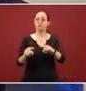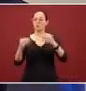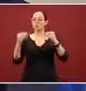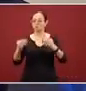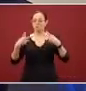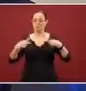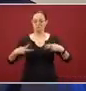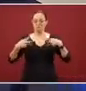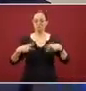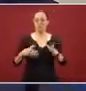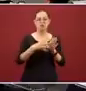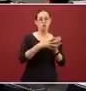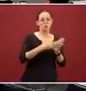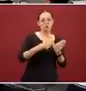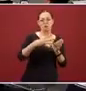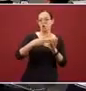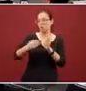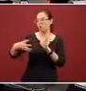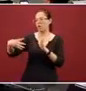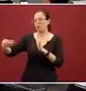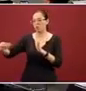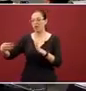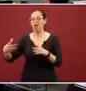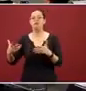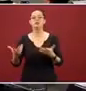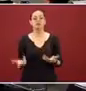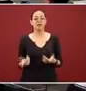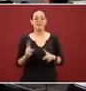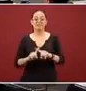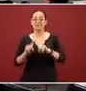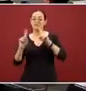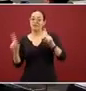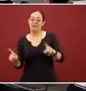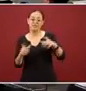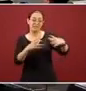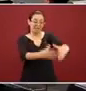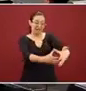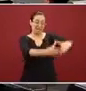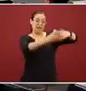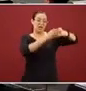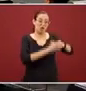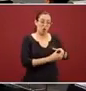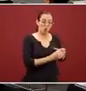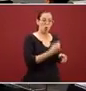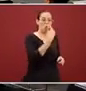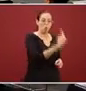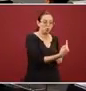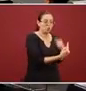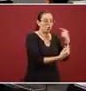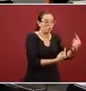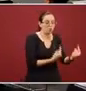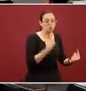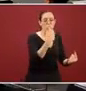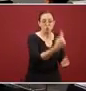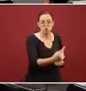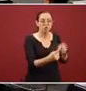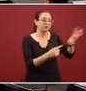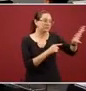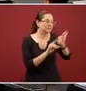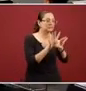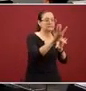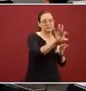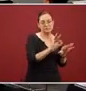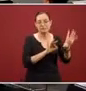de personas, a diferencia de las acciones de contención que son caso por caso para detener o intentar